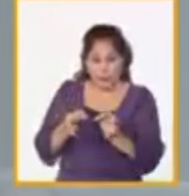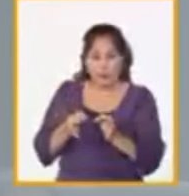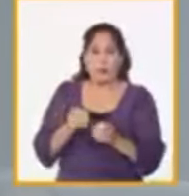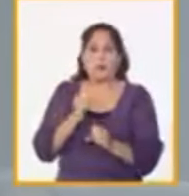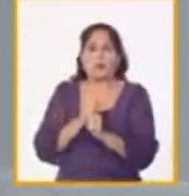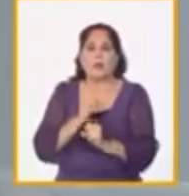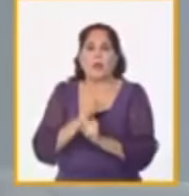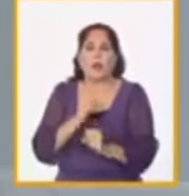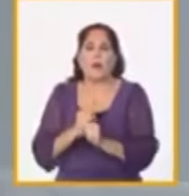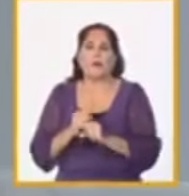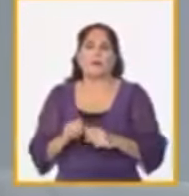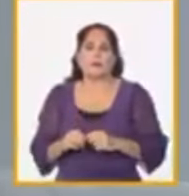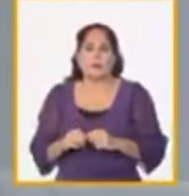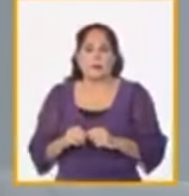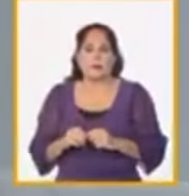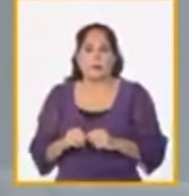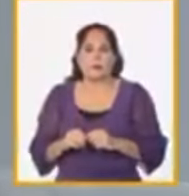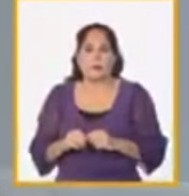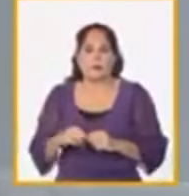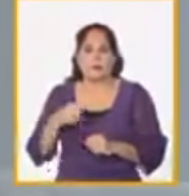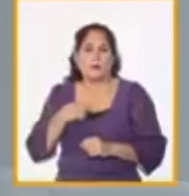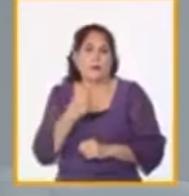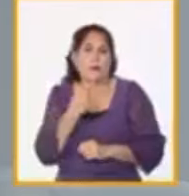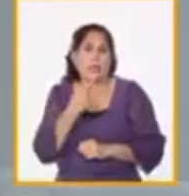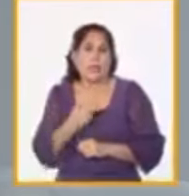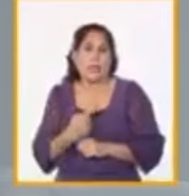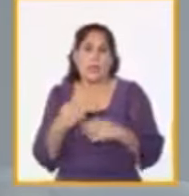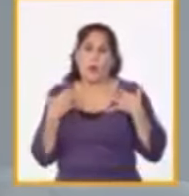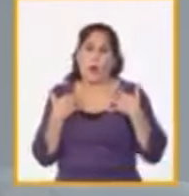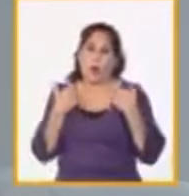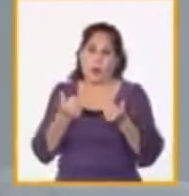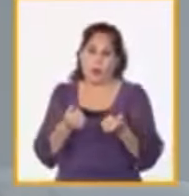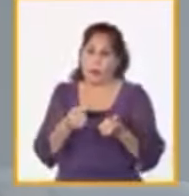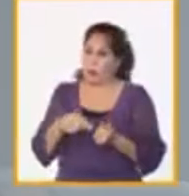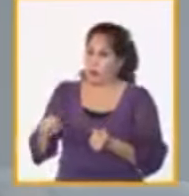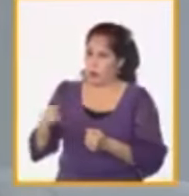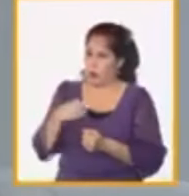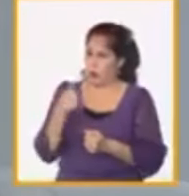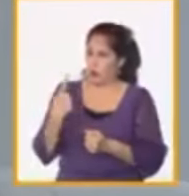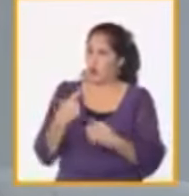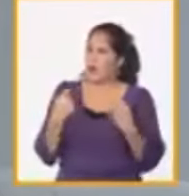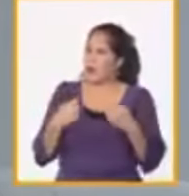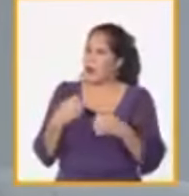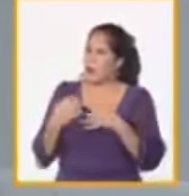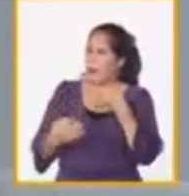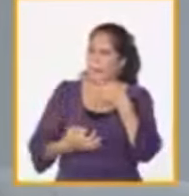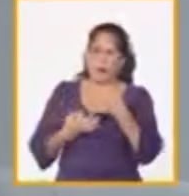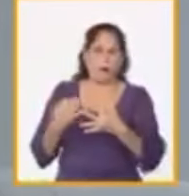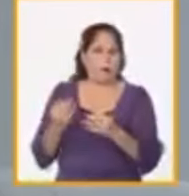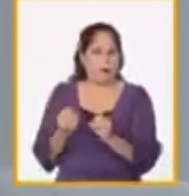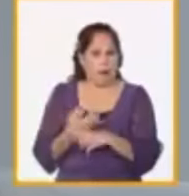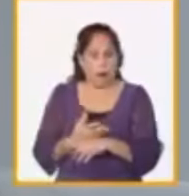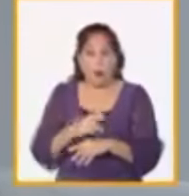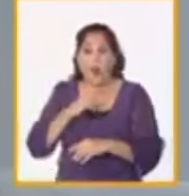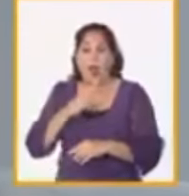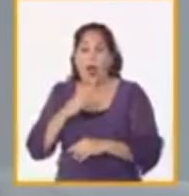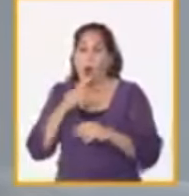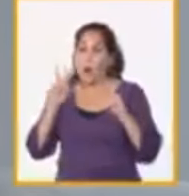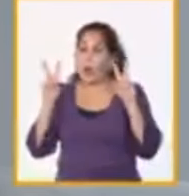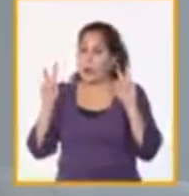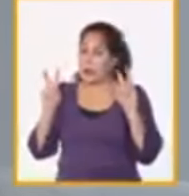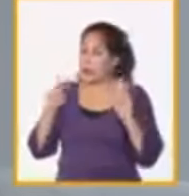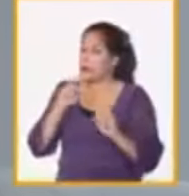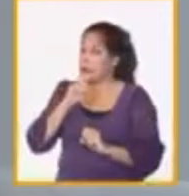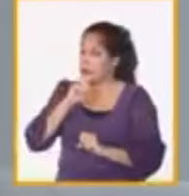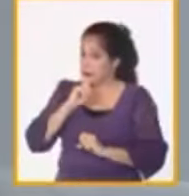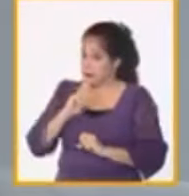trabajo, le decíamos a nuestro directivo que hay que tratar, porque sabemos que el tema agua, cuando digo abasto